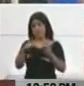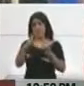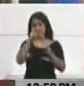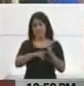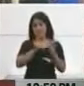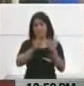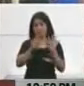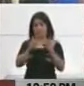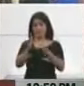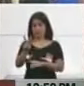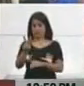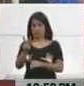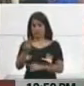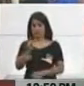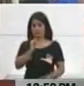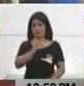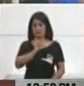1982.